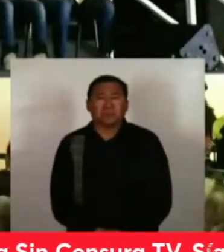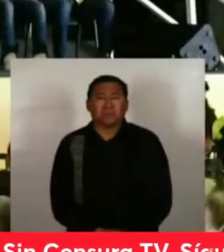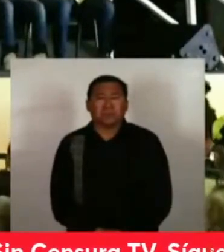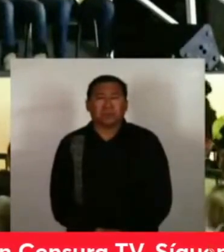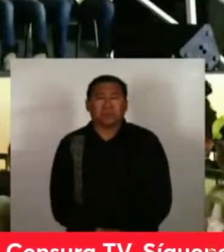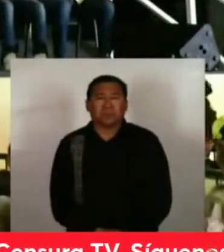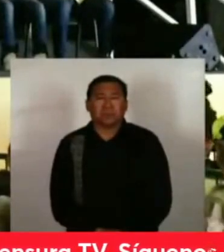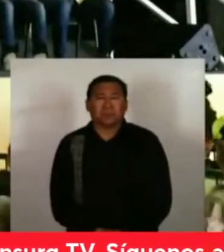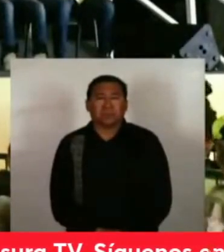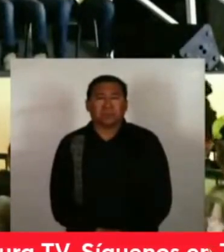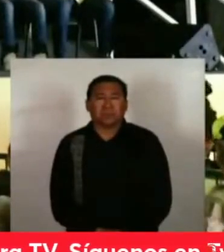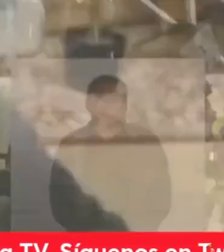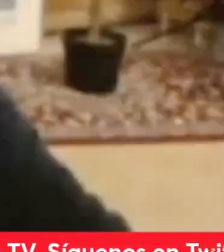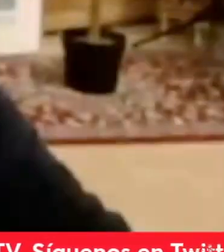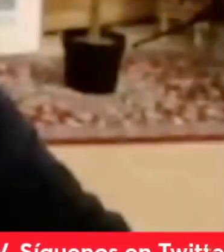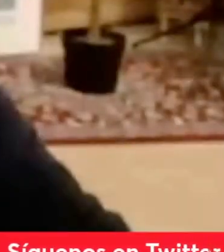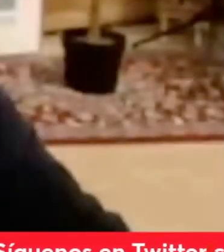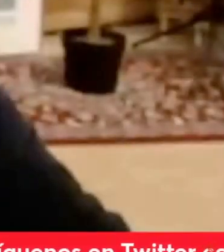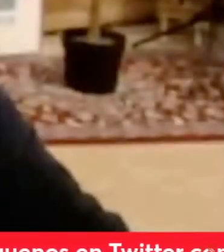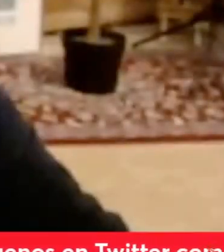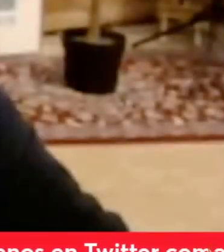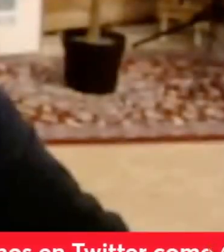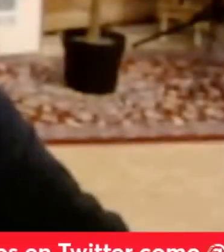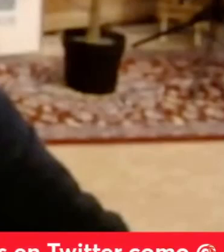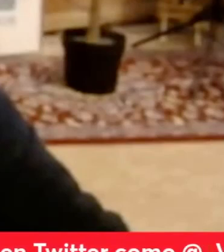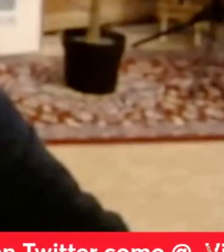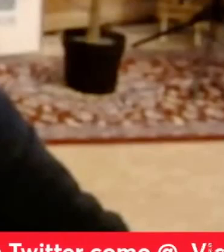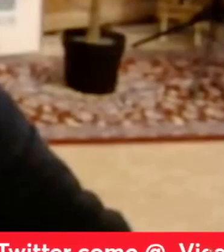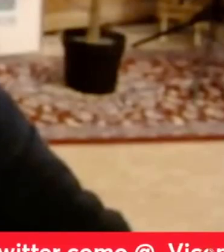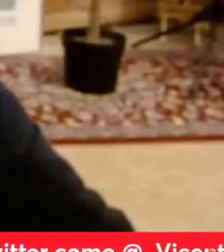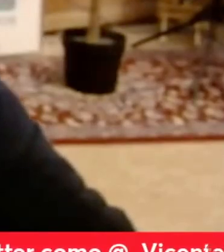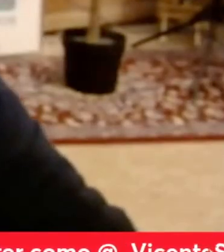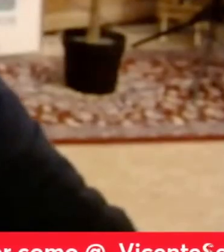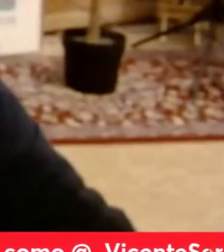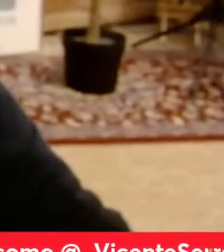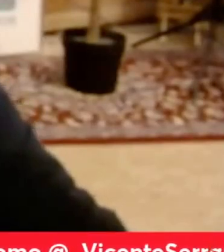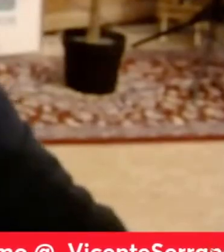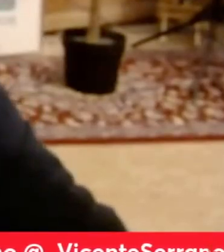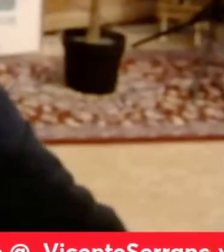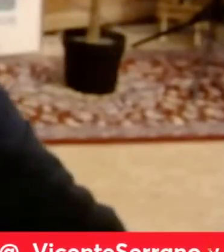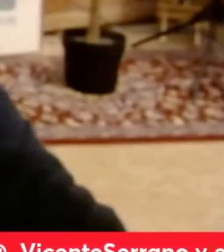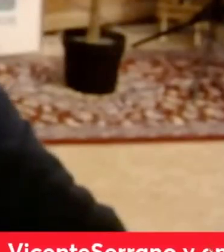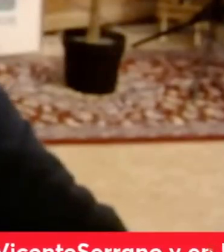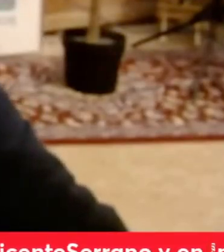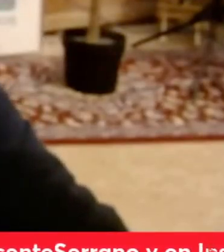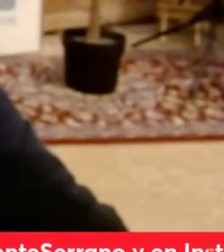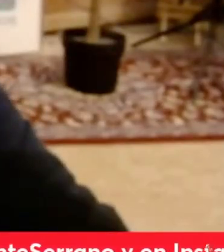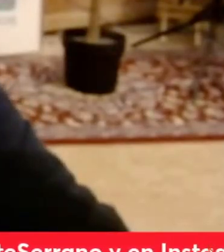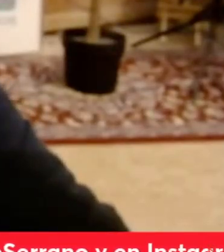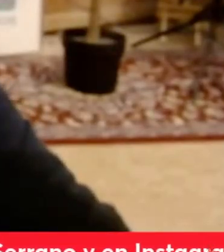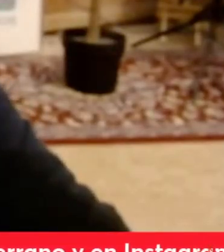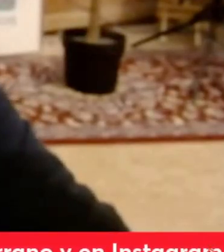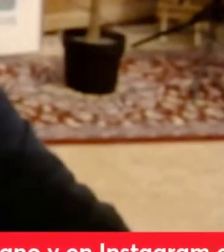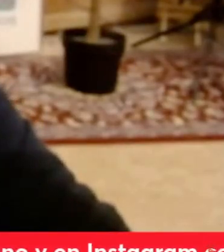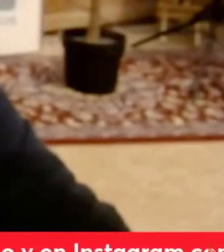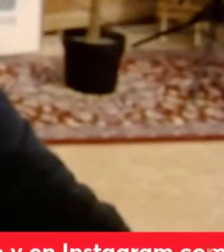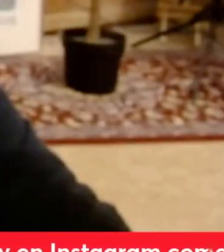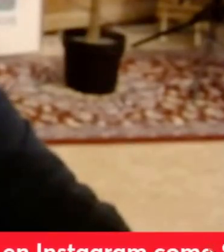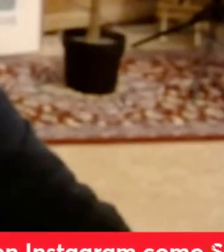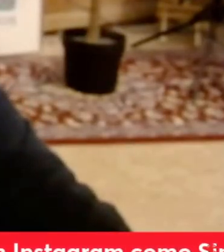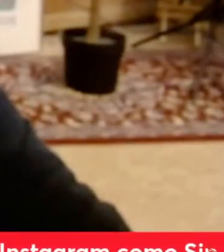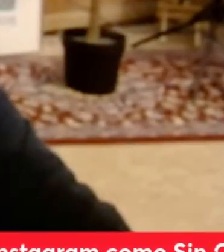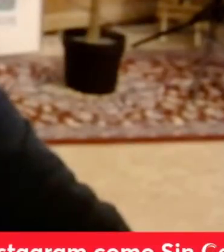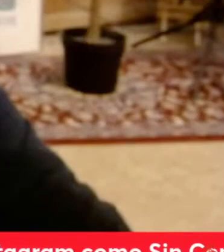Mire, déjeme hacer una pausa aquí rápidamente. Le estamos transmitiendo el discurso que dio anoche la doctora Claudia Sheinbaum allá en Cancún,